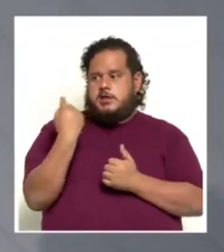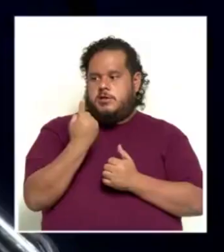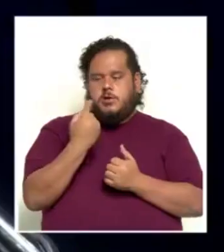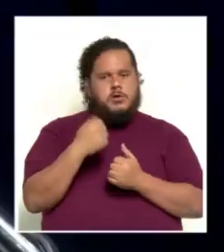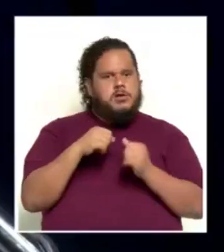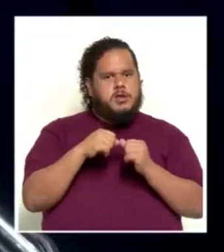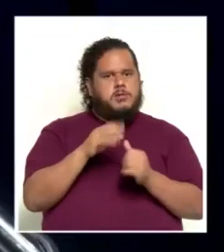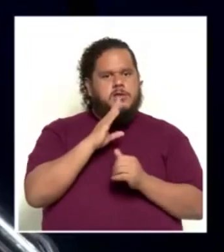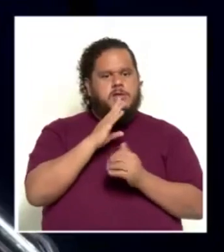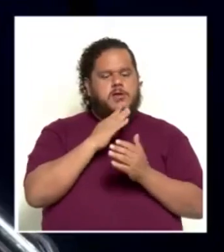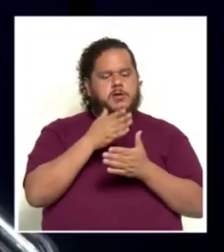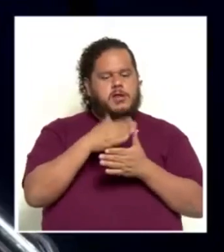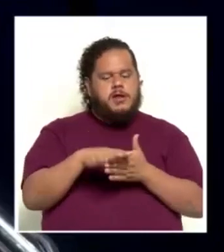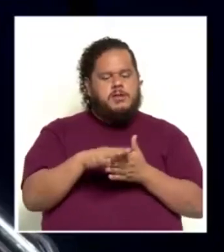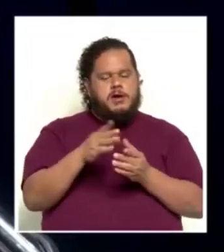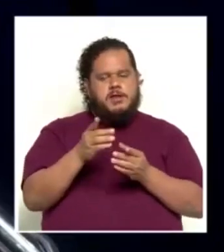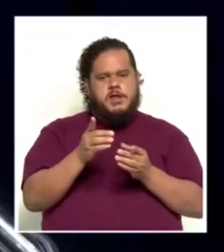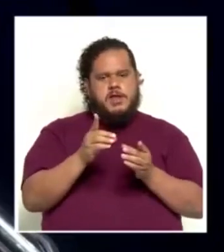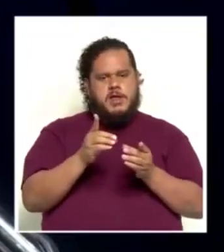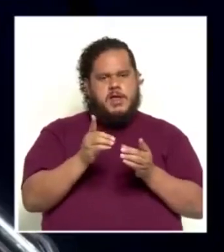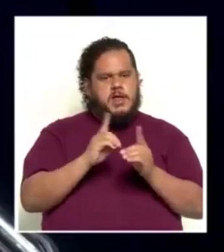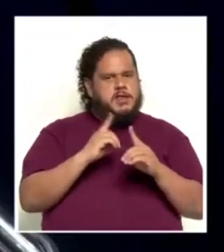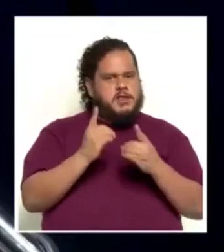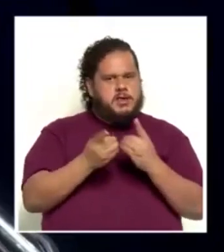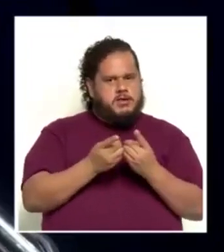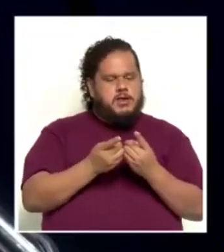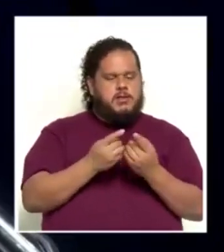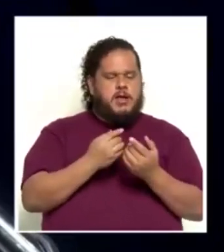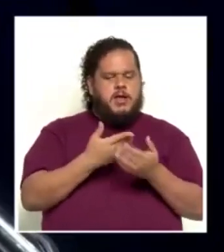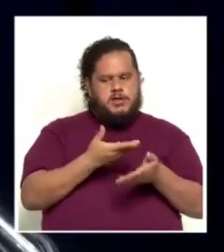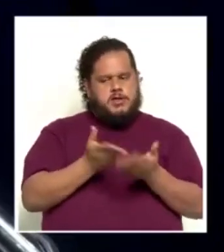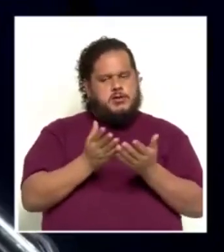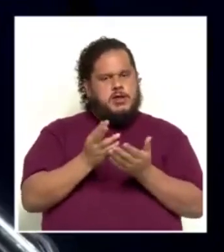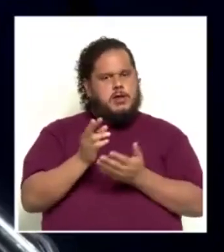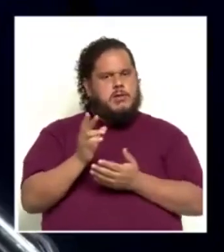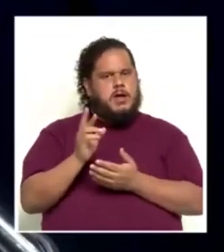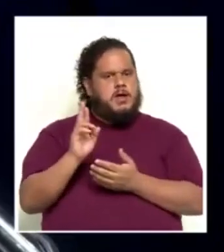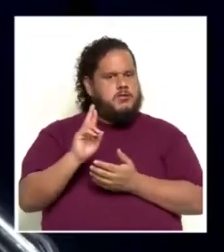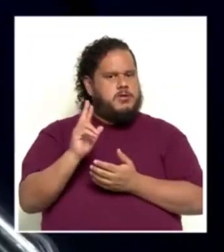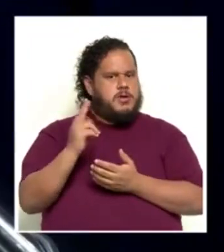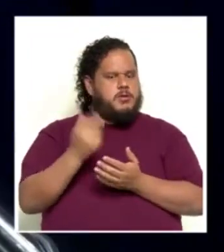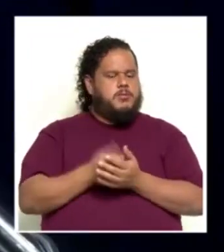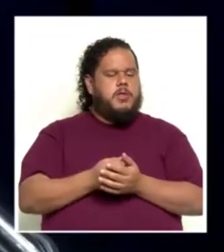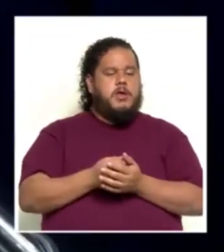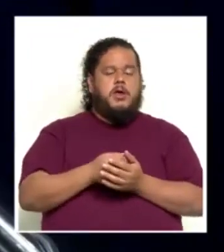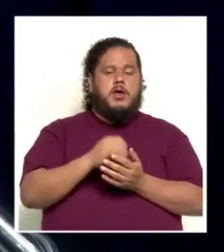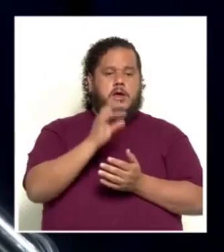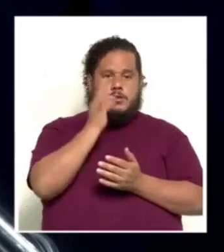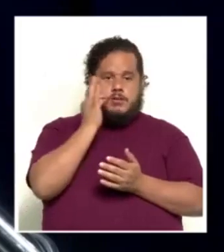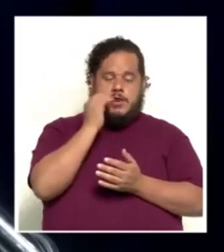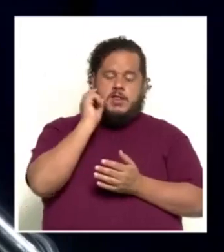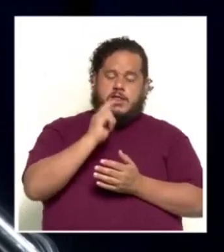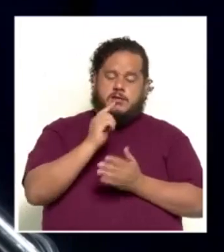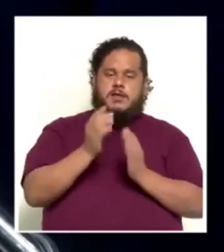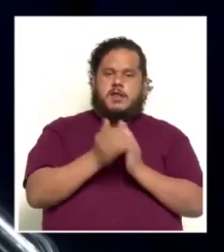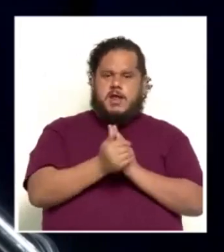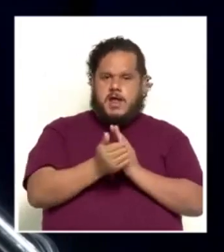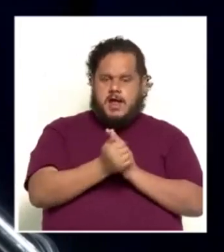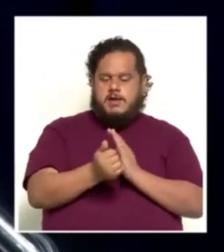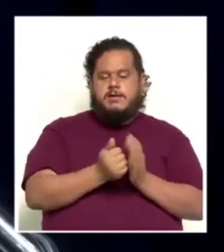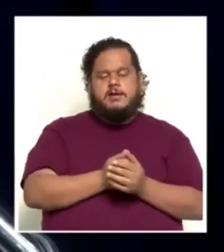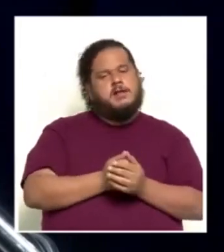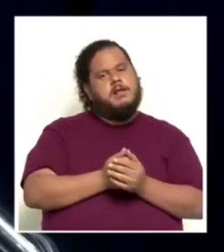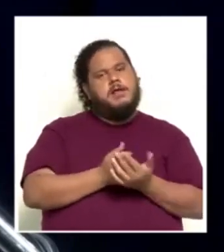parte descriptiva, probablemente se lo lleva don Rodrigo. Entonces yo creo que don José María tiene que ser hábil. Yo hablaba casi que era